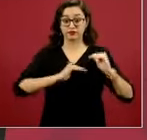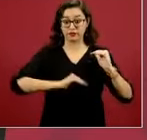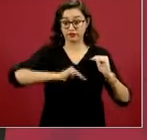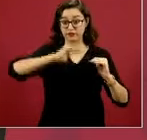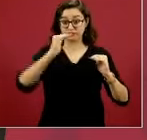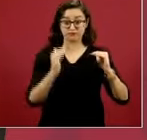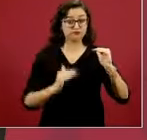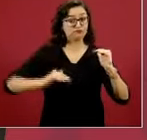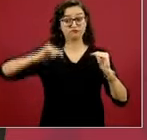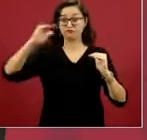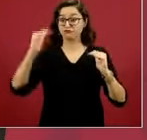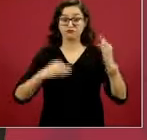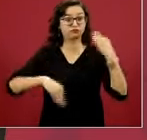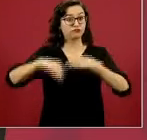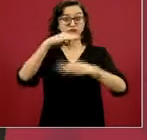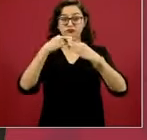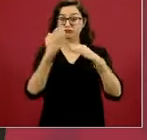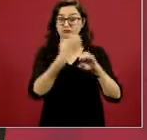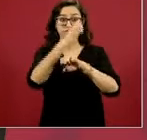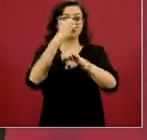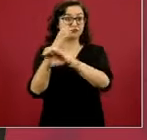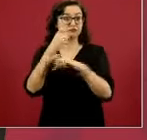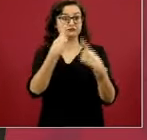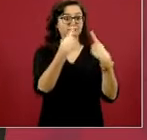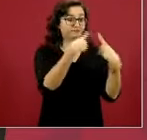son heterogéneas en todas las entidades federativas.